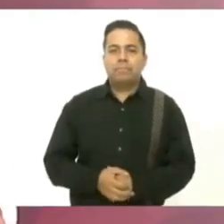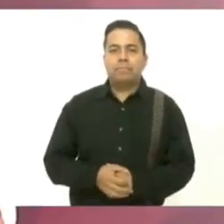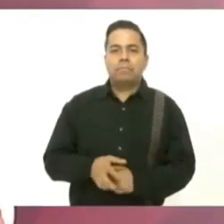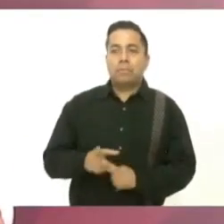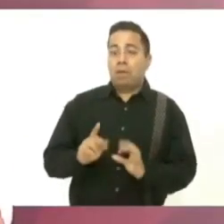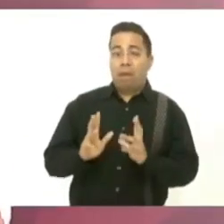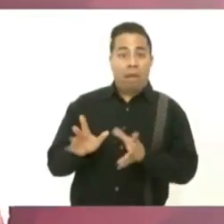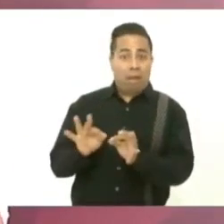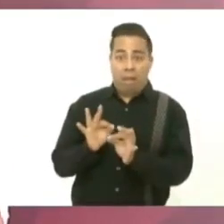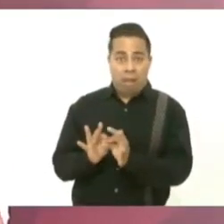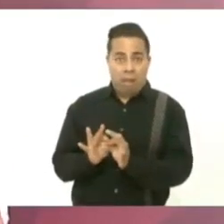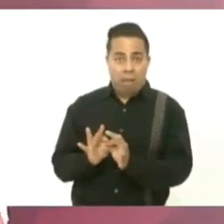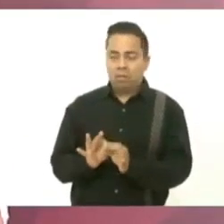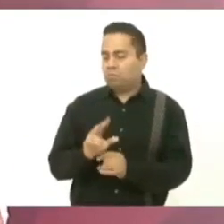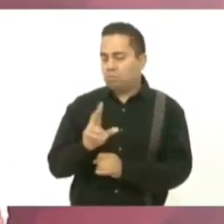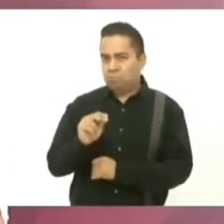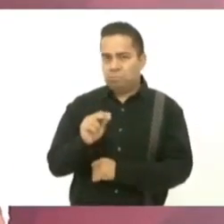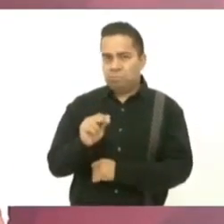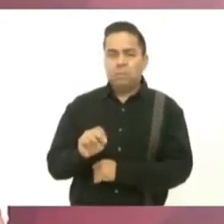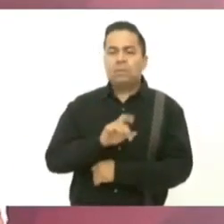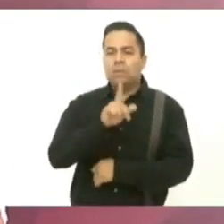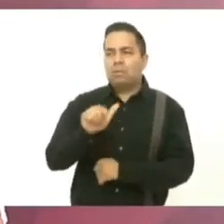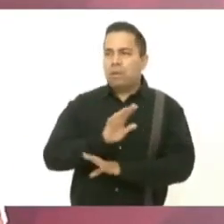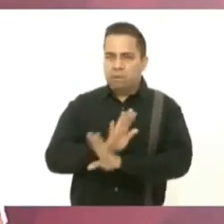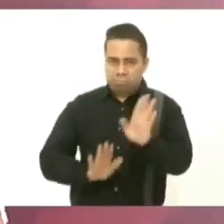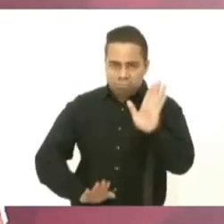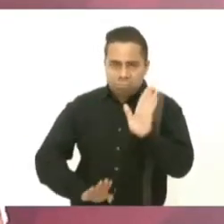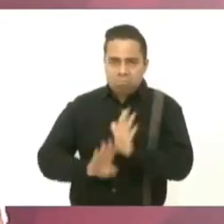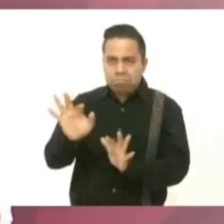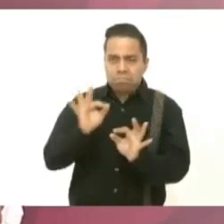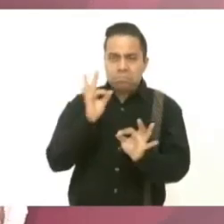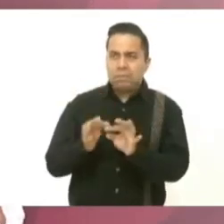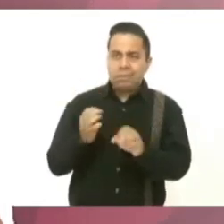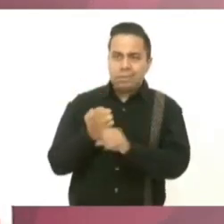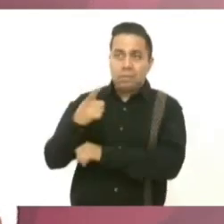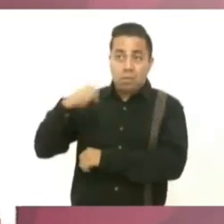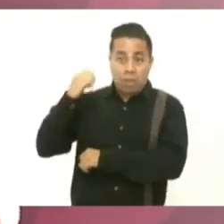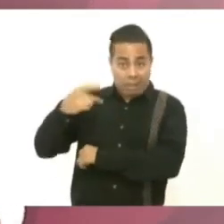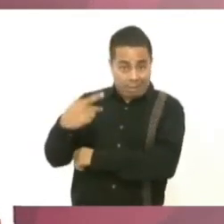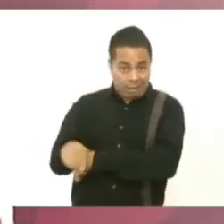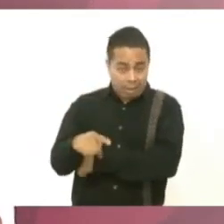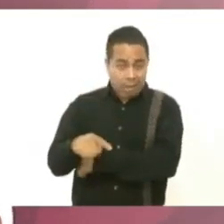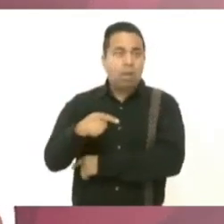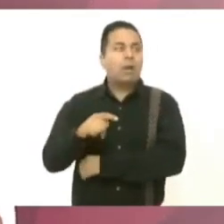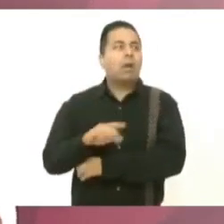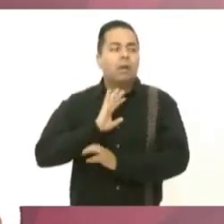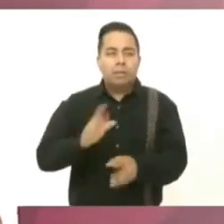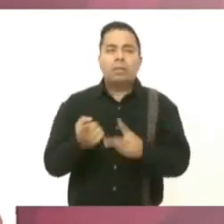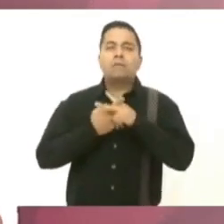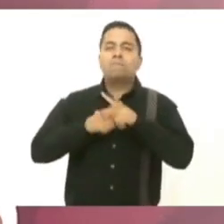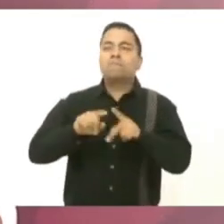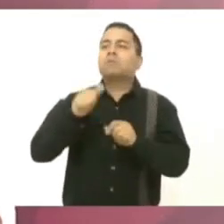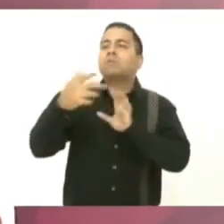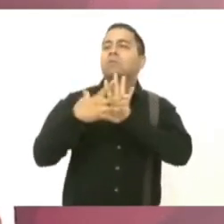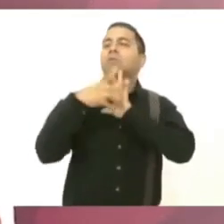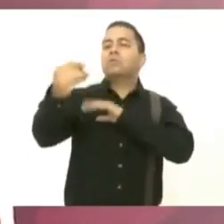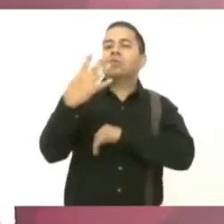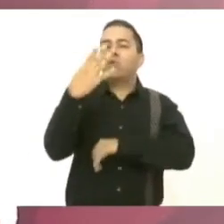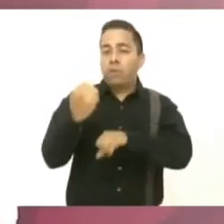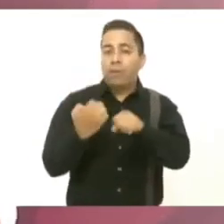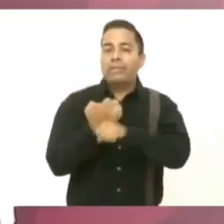ahí. Después del éxito que tuvimos en el estado de Oaxaca, pudimos implementar este programa en 9 estados